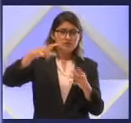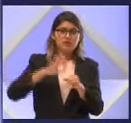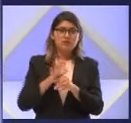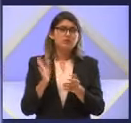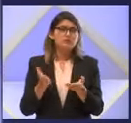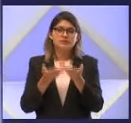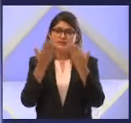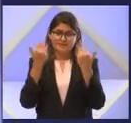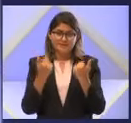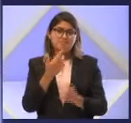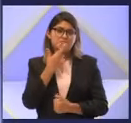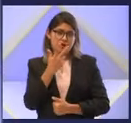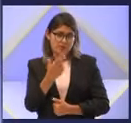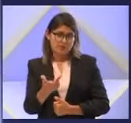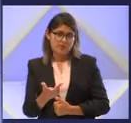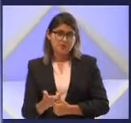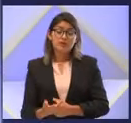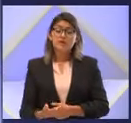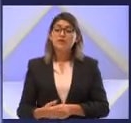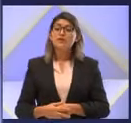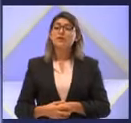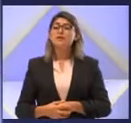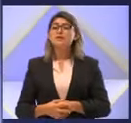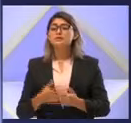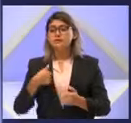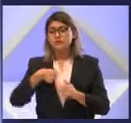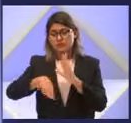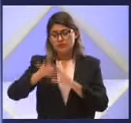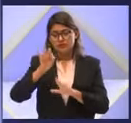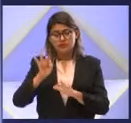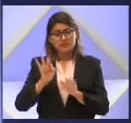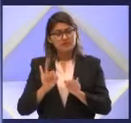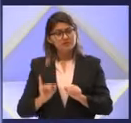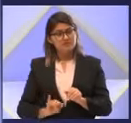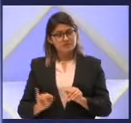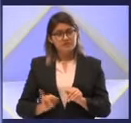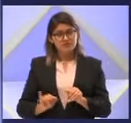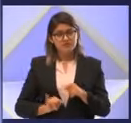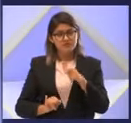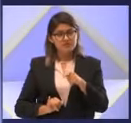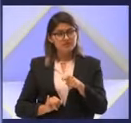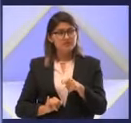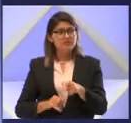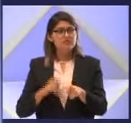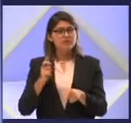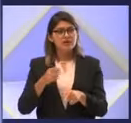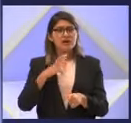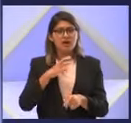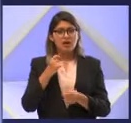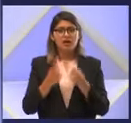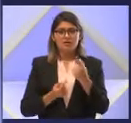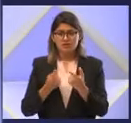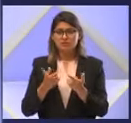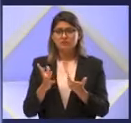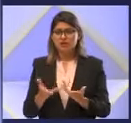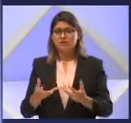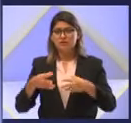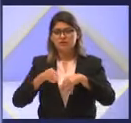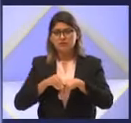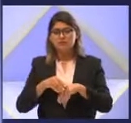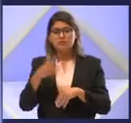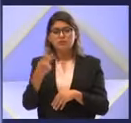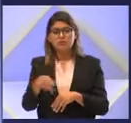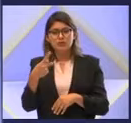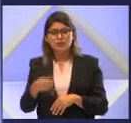y además me parece muy relevante que los satélites se incluyan ya están incluidos en la estandarización de